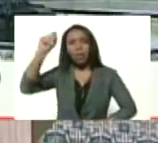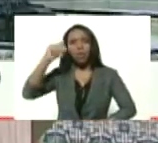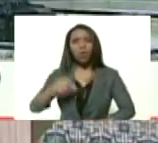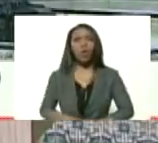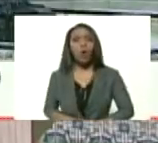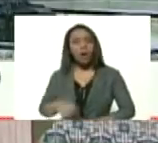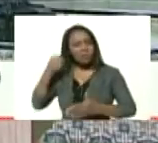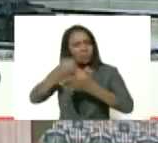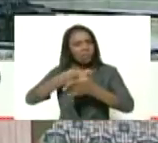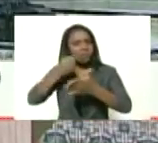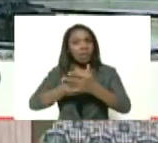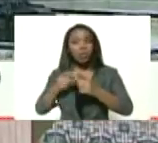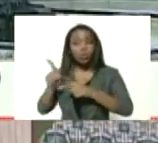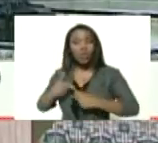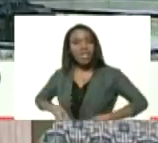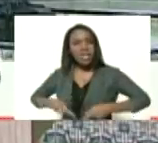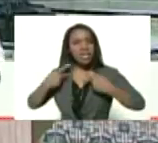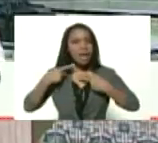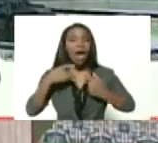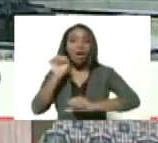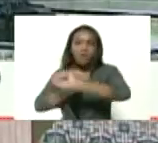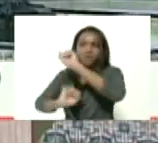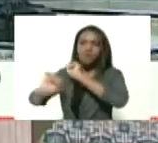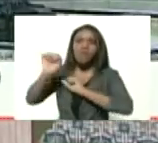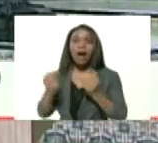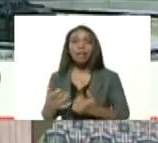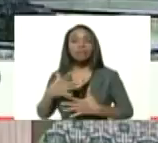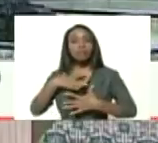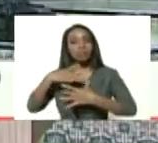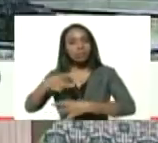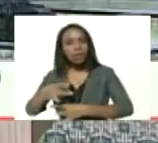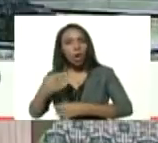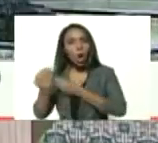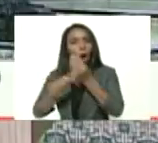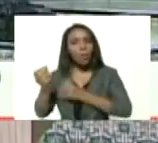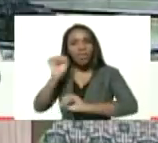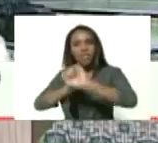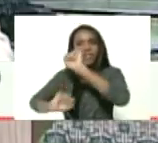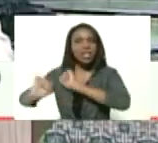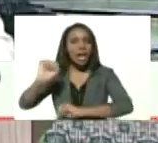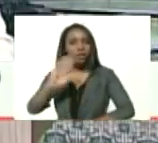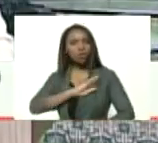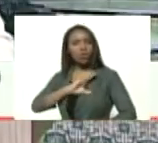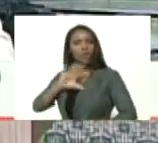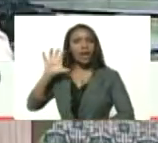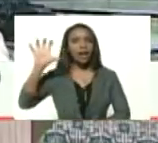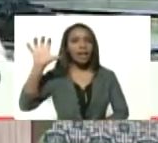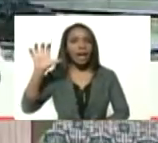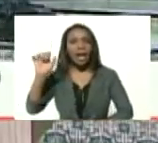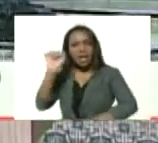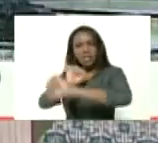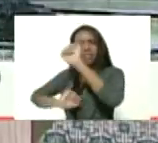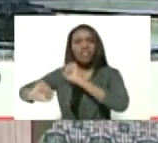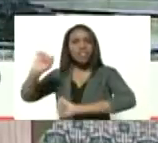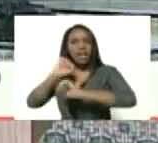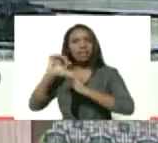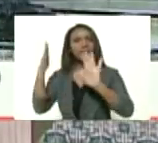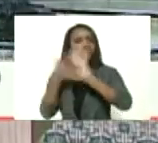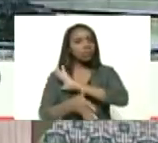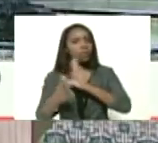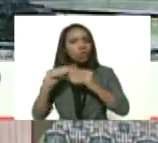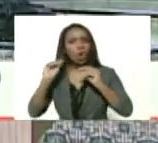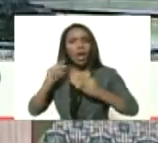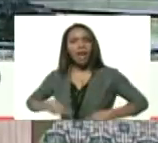ha empeñado su vida en defender la integridad, en defender nuestra soberanía y en defender sobre todo la